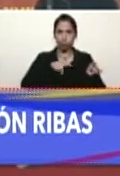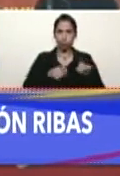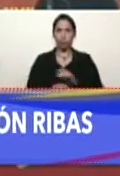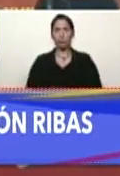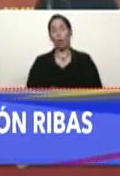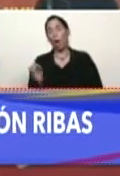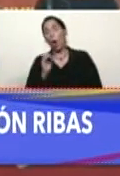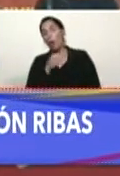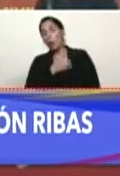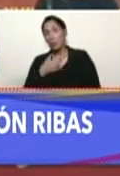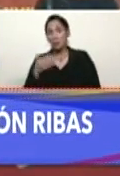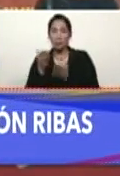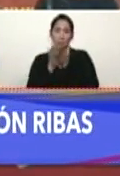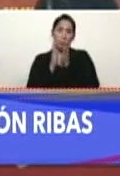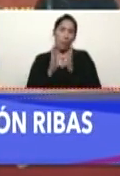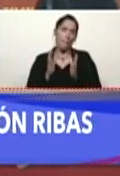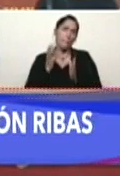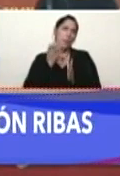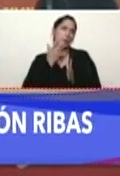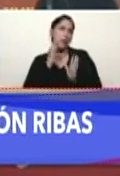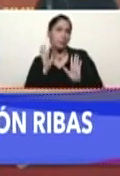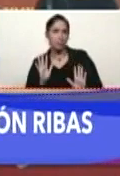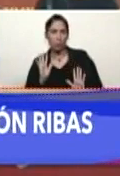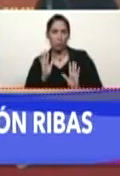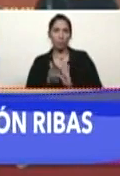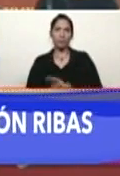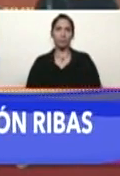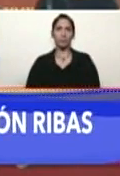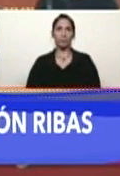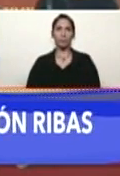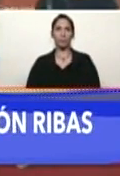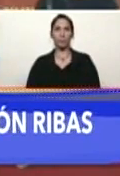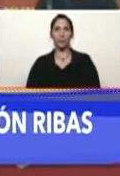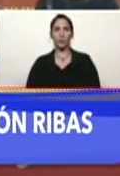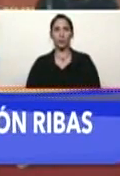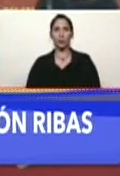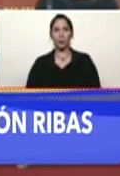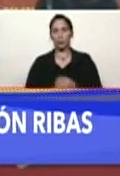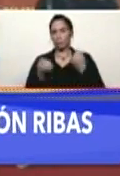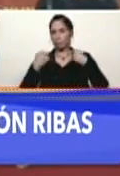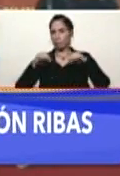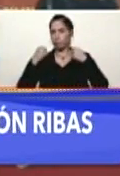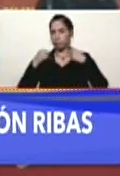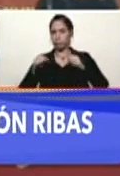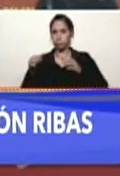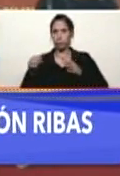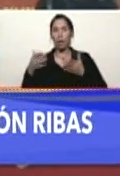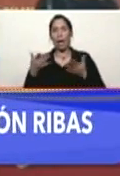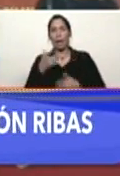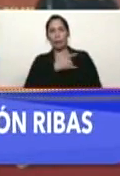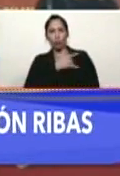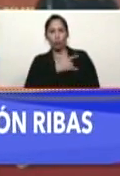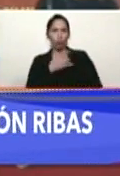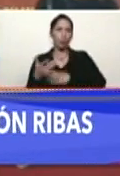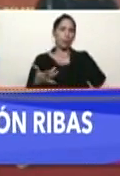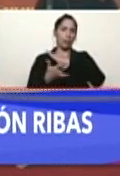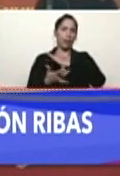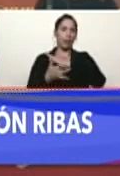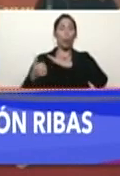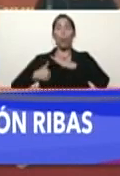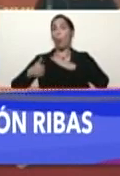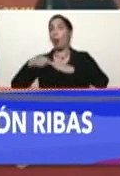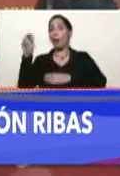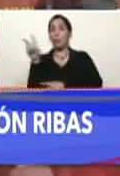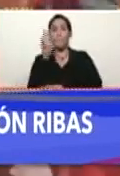o quiere estudiar una carrera, un oficio o una carrera técnica, cualquier